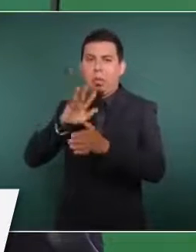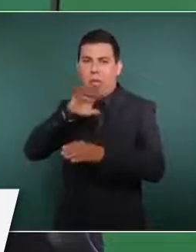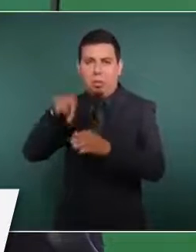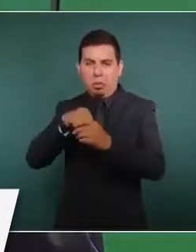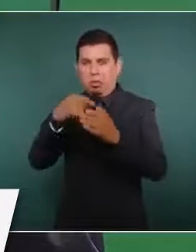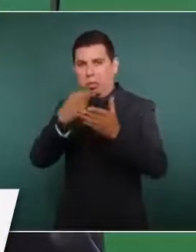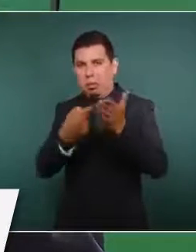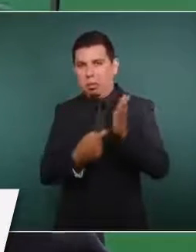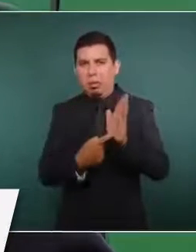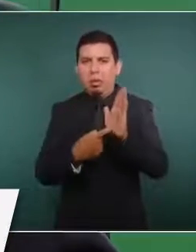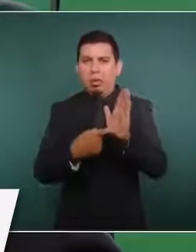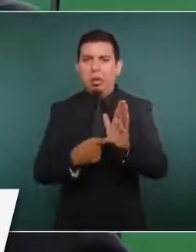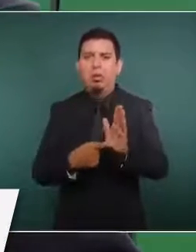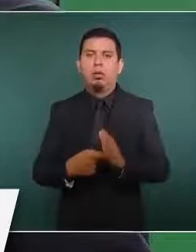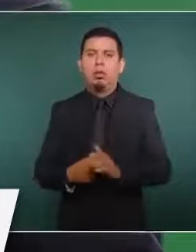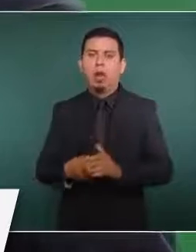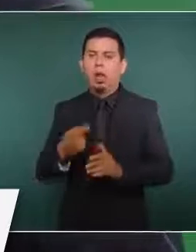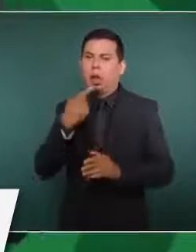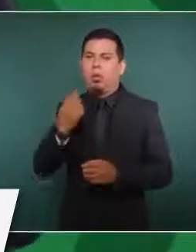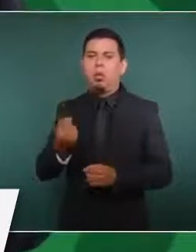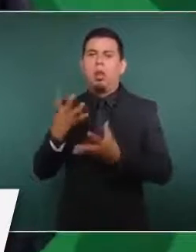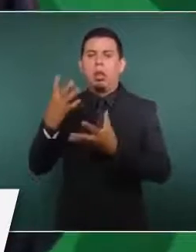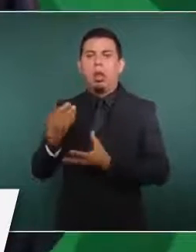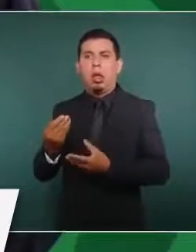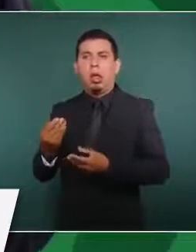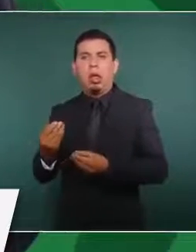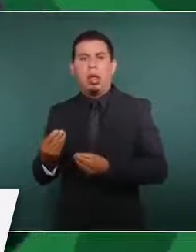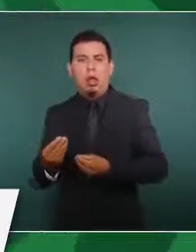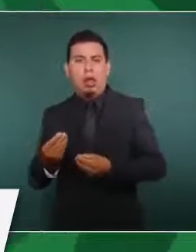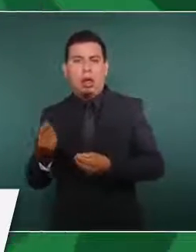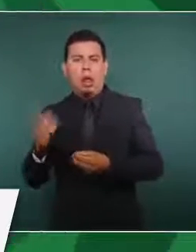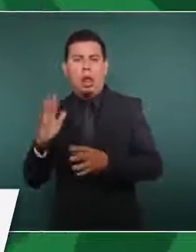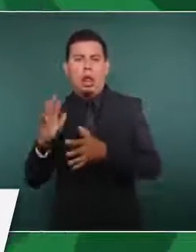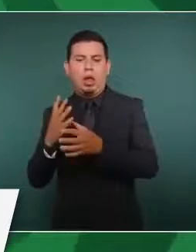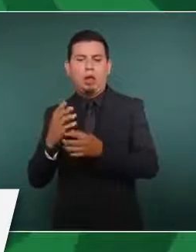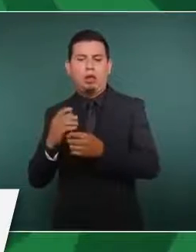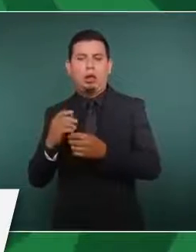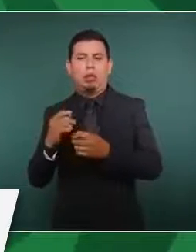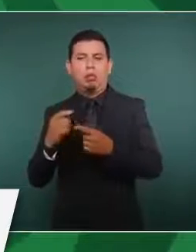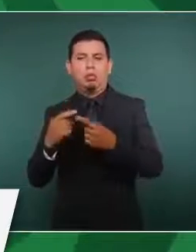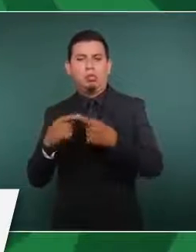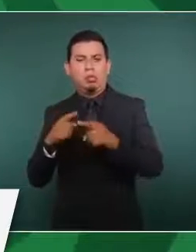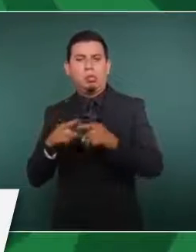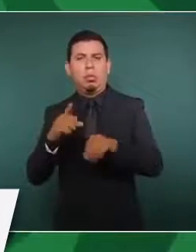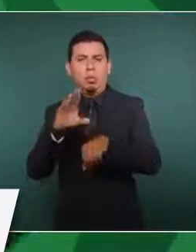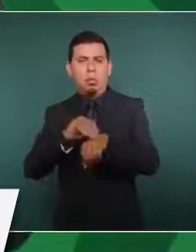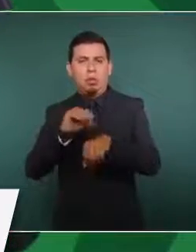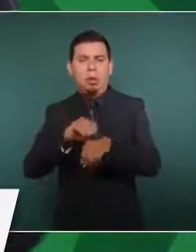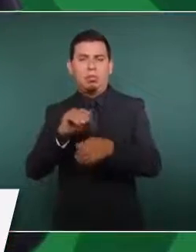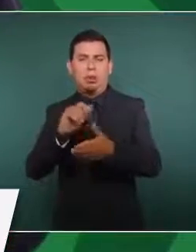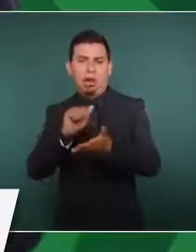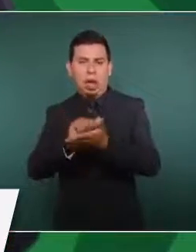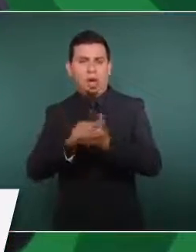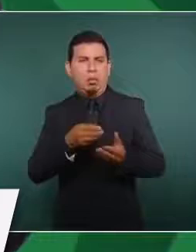que había entregado a altos funcionarios de México